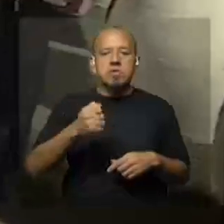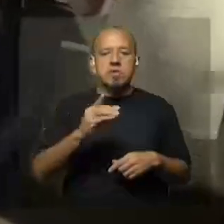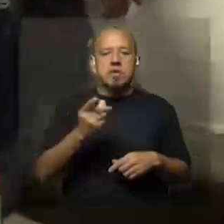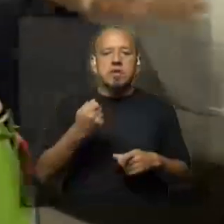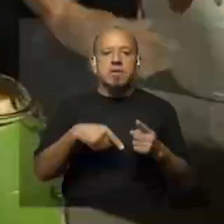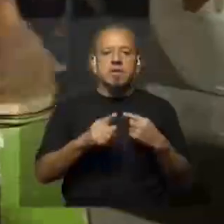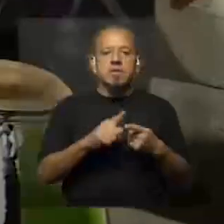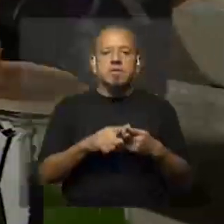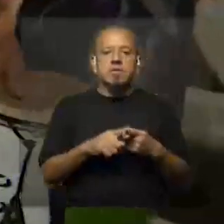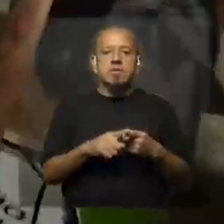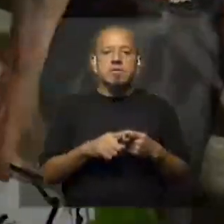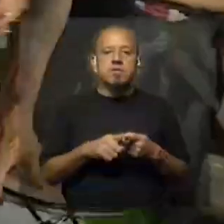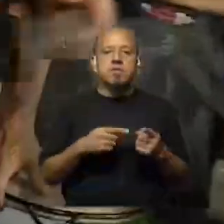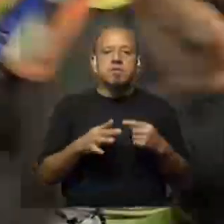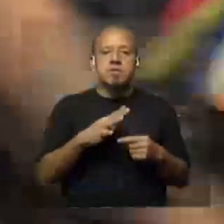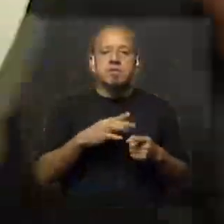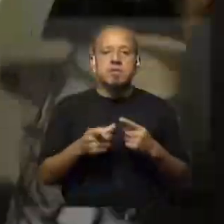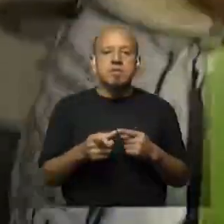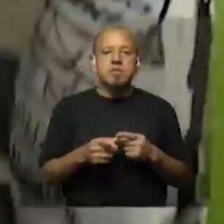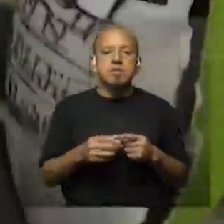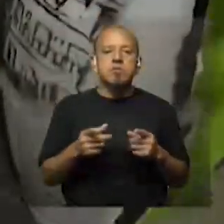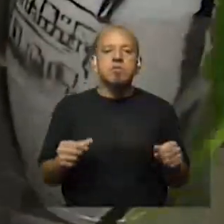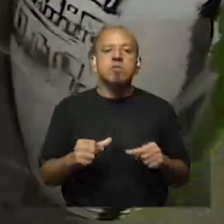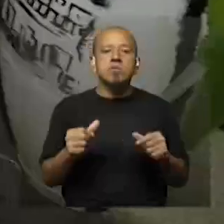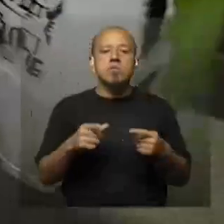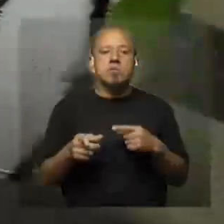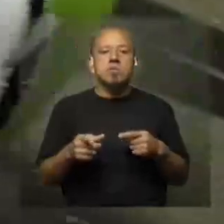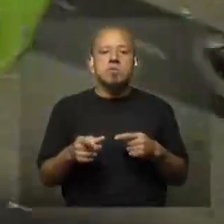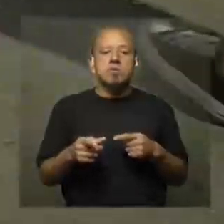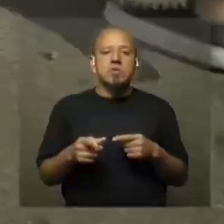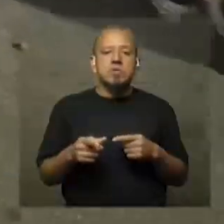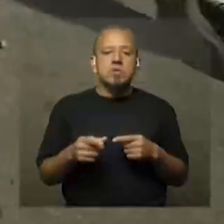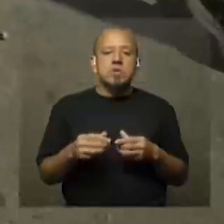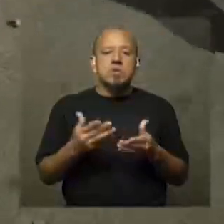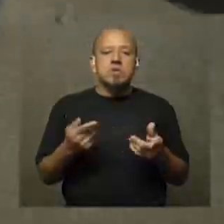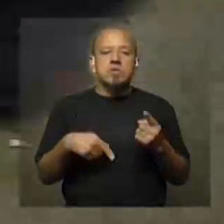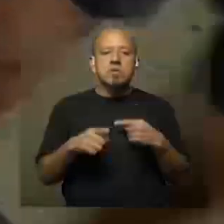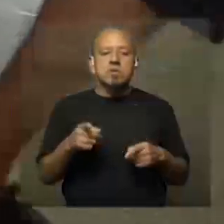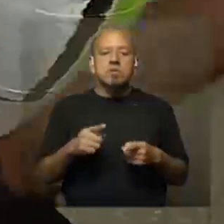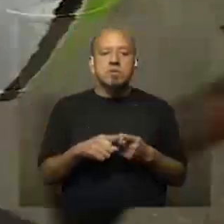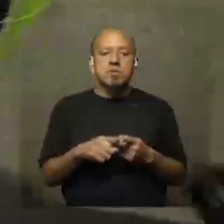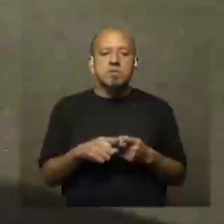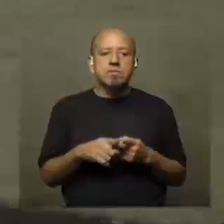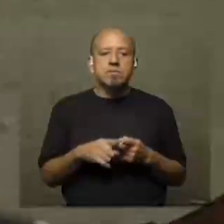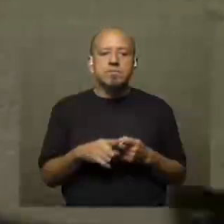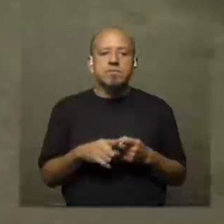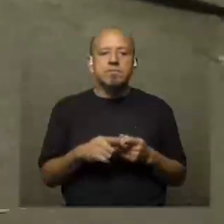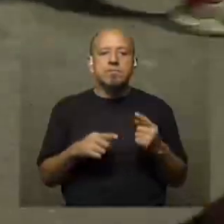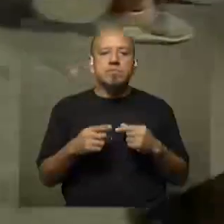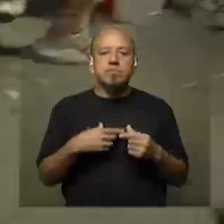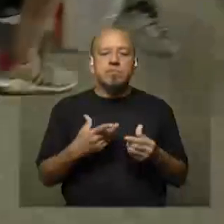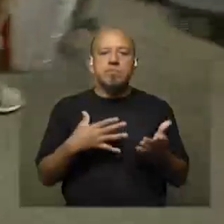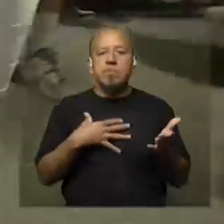recuerdan este toque, que lo añoran. ¿Cómo hacen para reproducirlo y ser fieles a ese sonido? Bueno, y después en la parte del baile